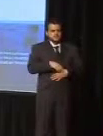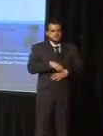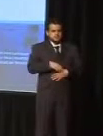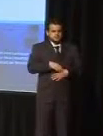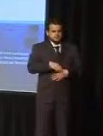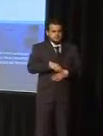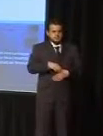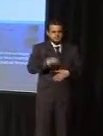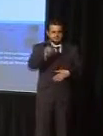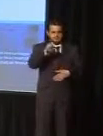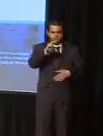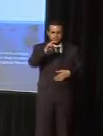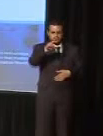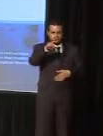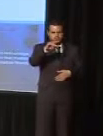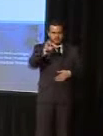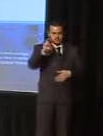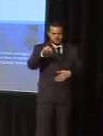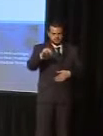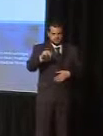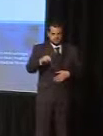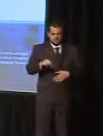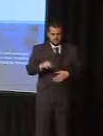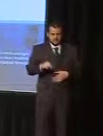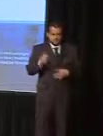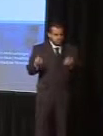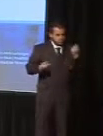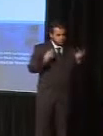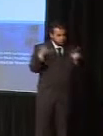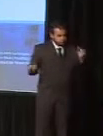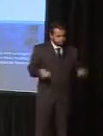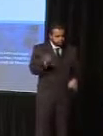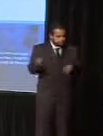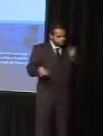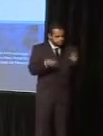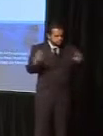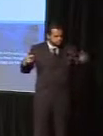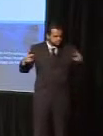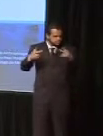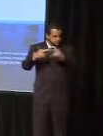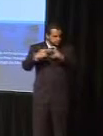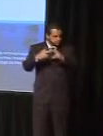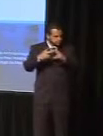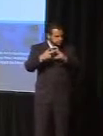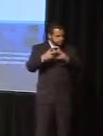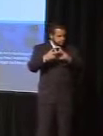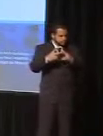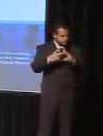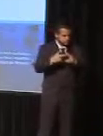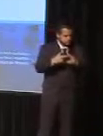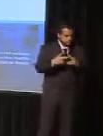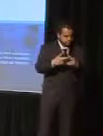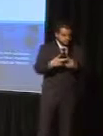algunas preguntas para hacer énfasis en la región en primer término